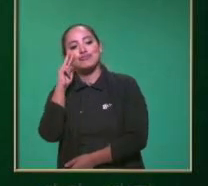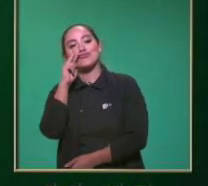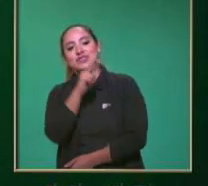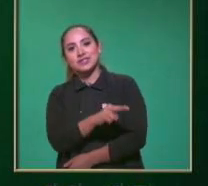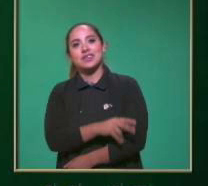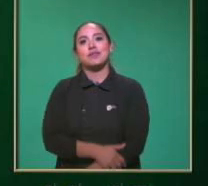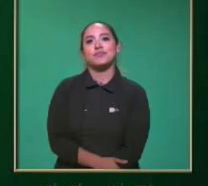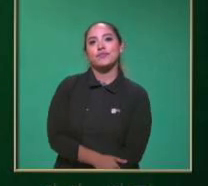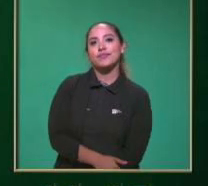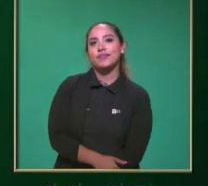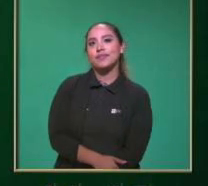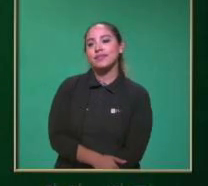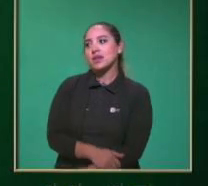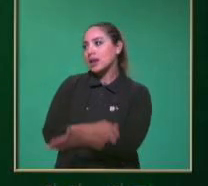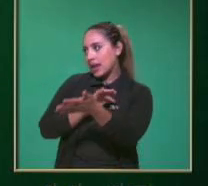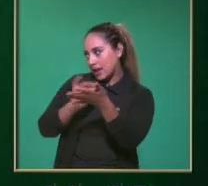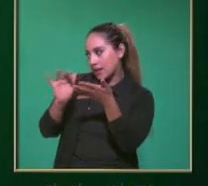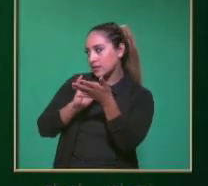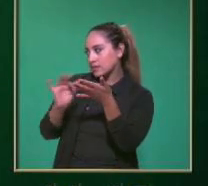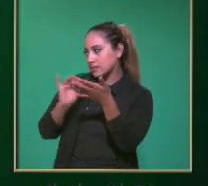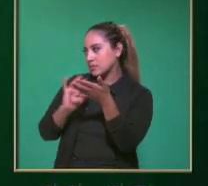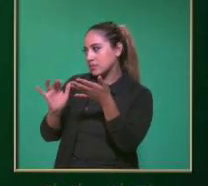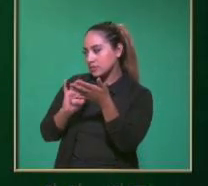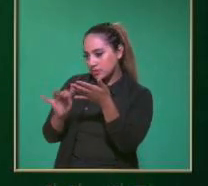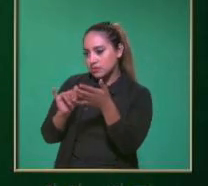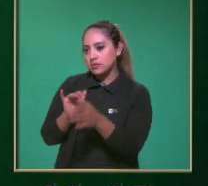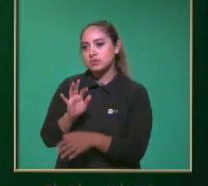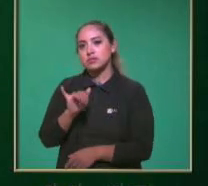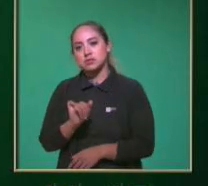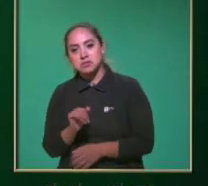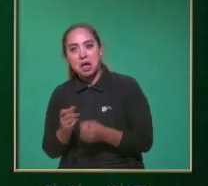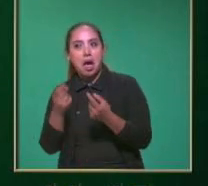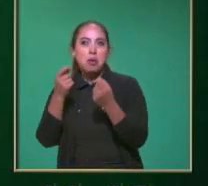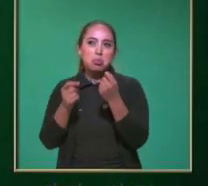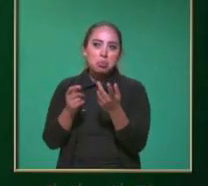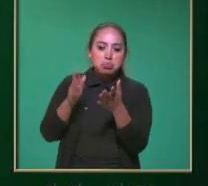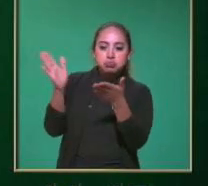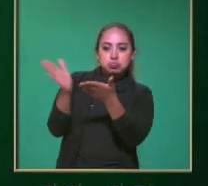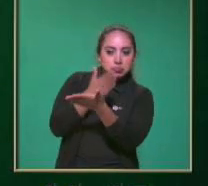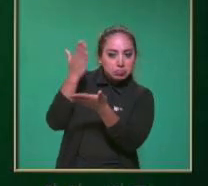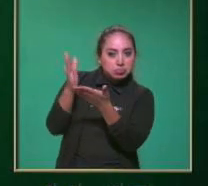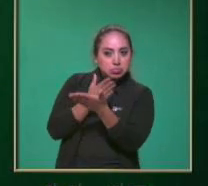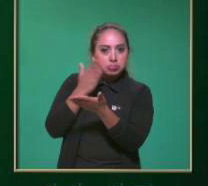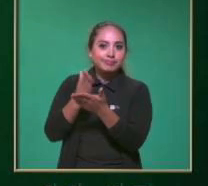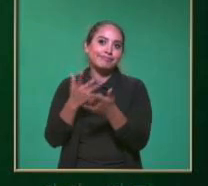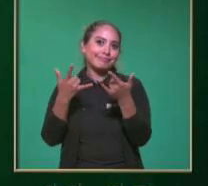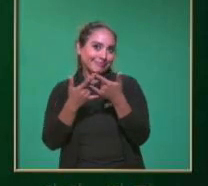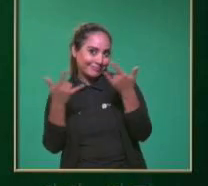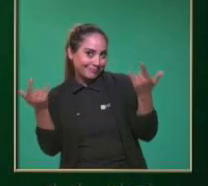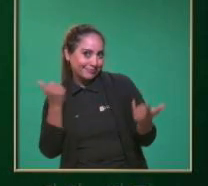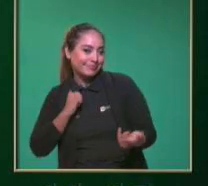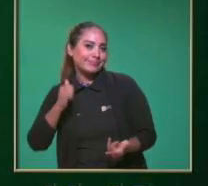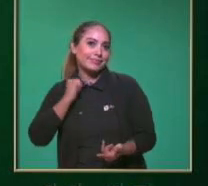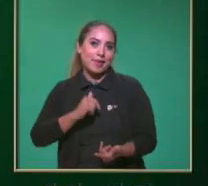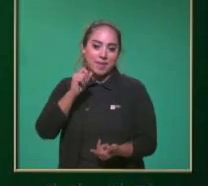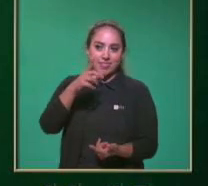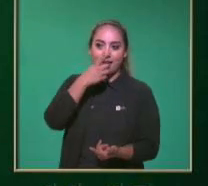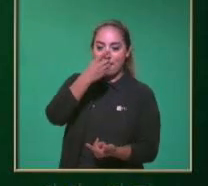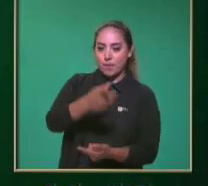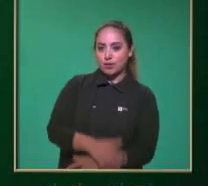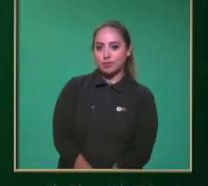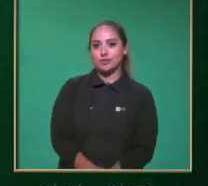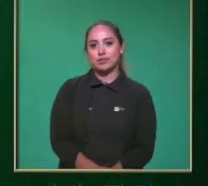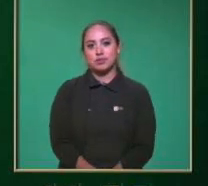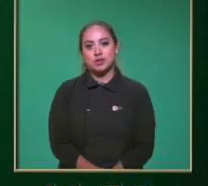vista. Cuando lees un cuento, alguna revista, alguna leyenda, como lo mencionamos ahorita,